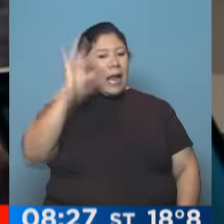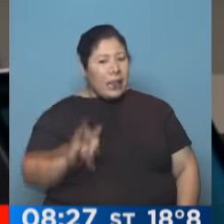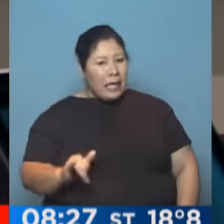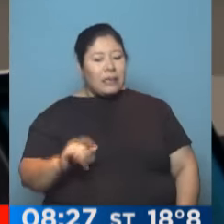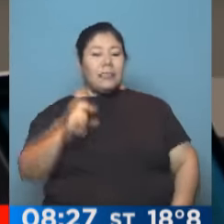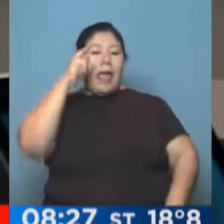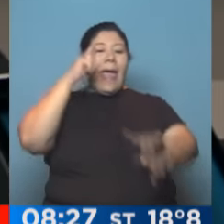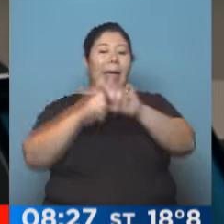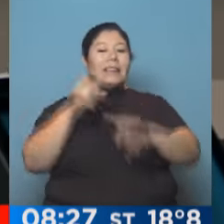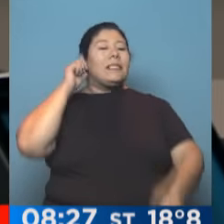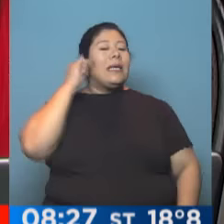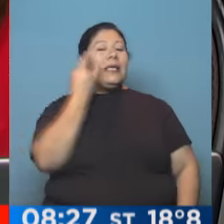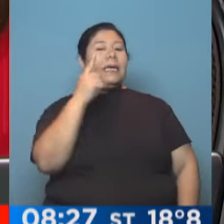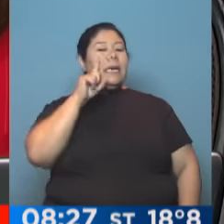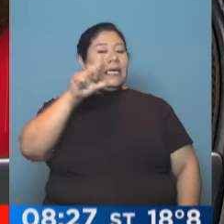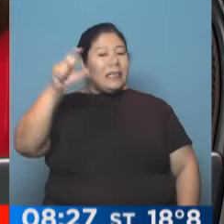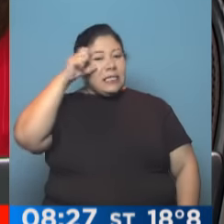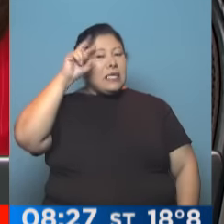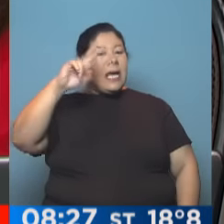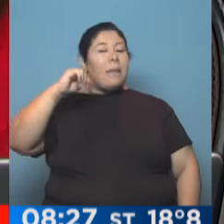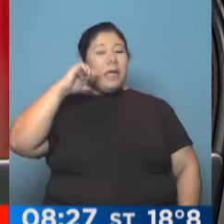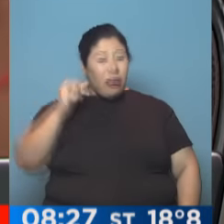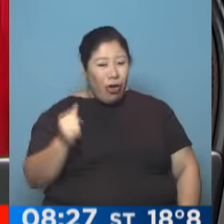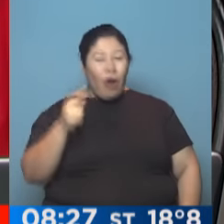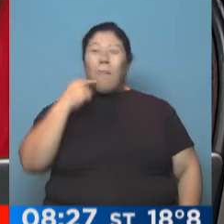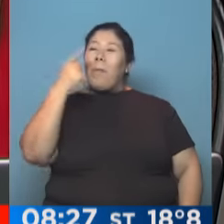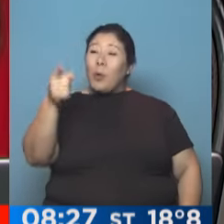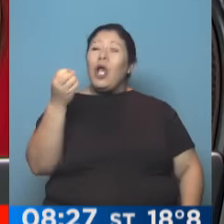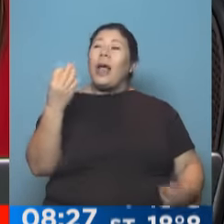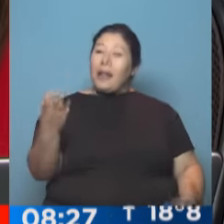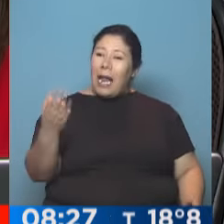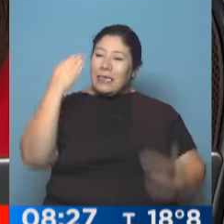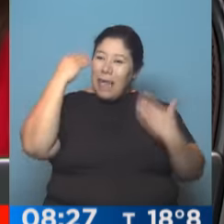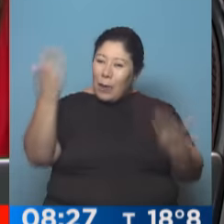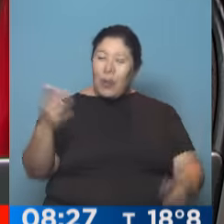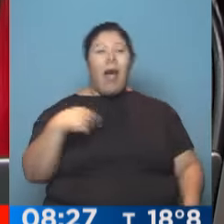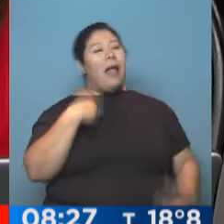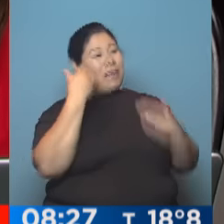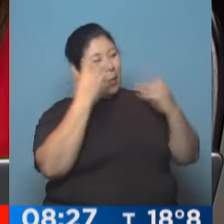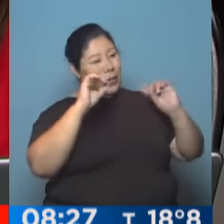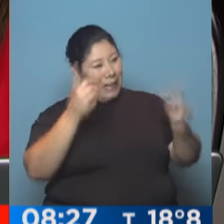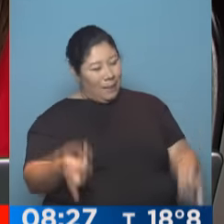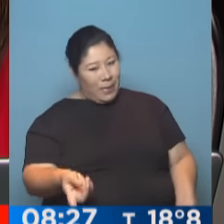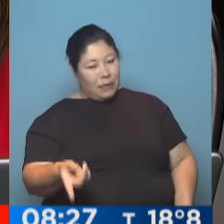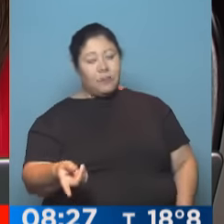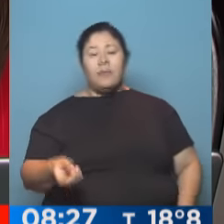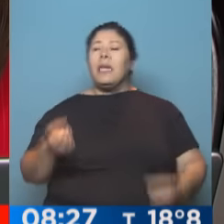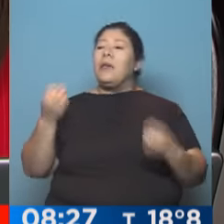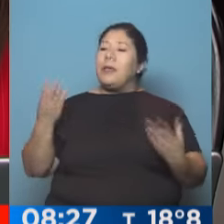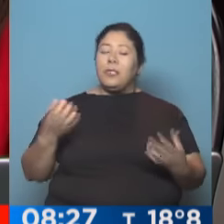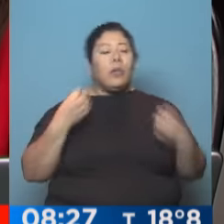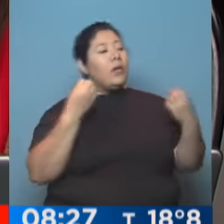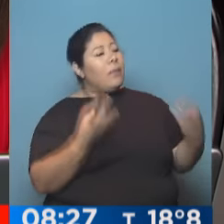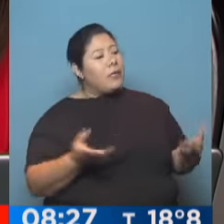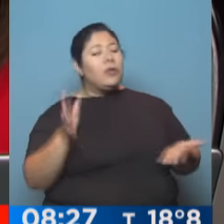guillermito Guillermo mandamos nos ve toda la mañana así que bueno le mandamos un saludo a guillermito a ver Qué pasó con